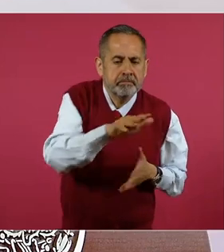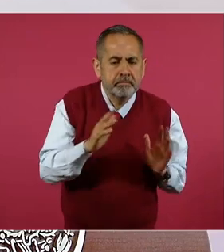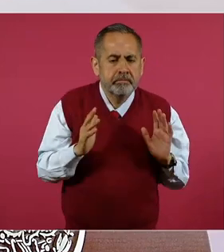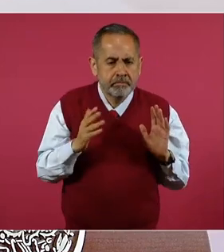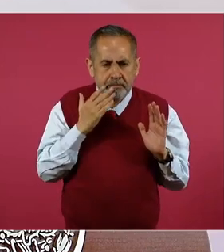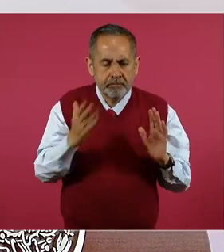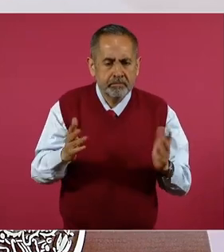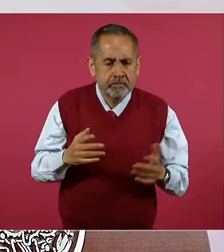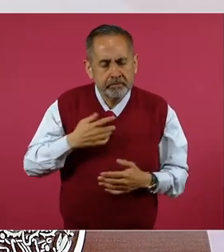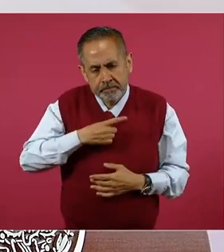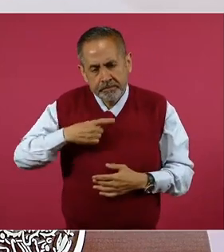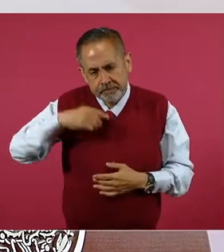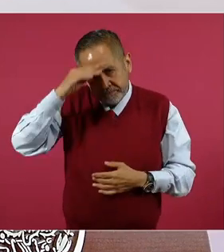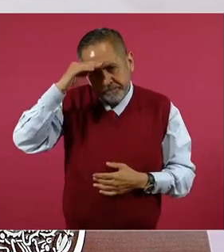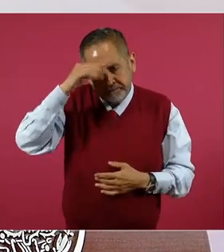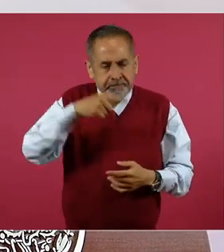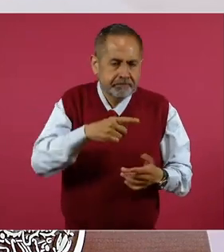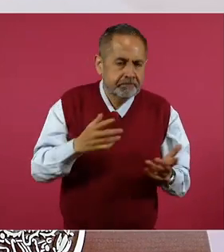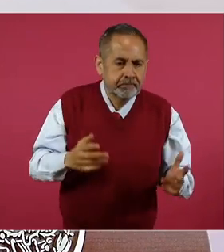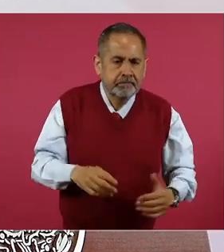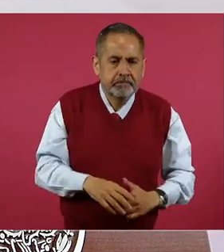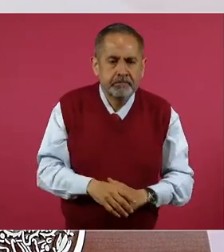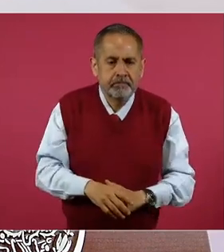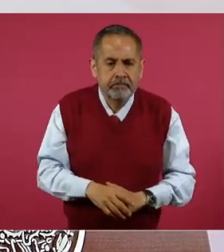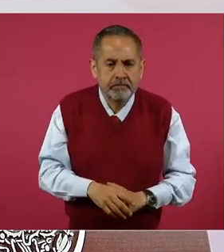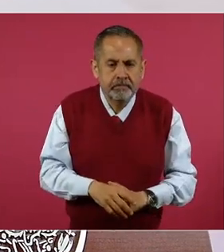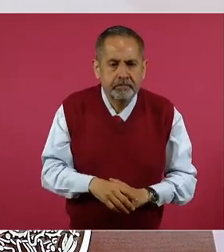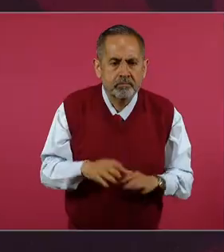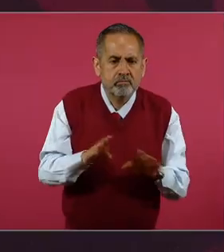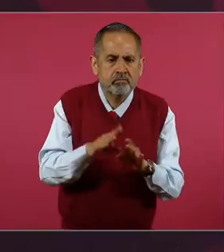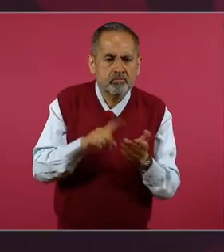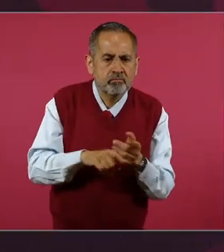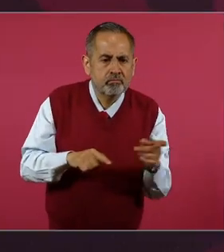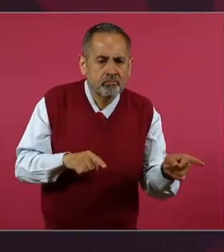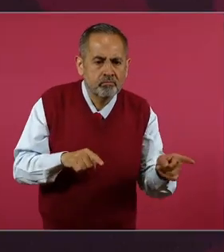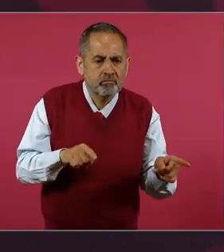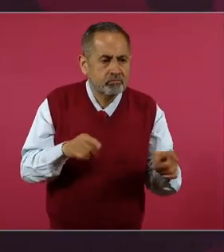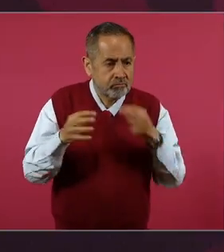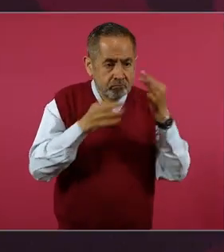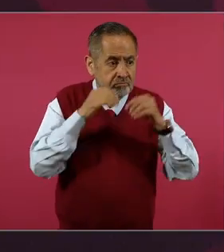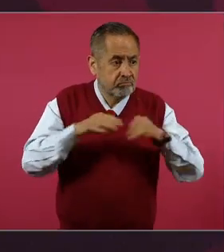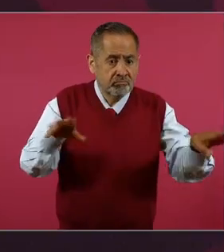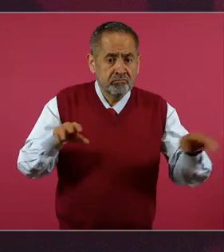debe tomarse en cuenta el alcance que tienen los medios,